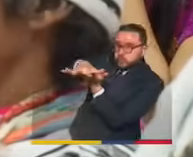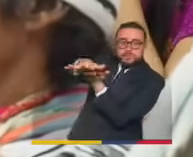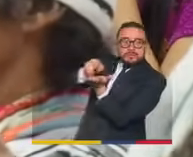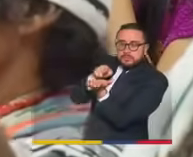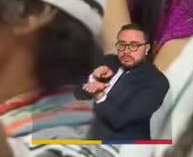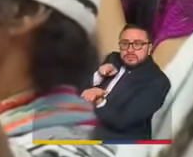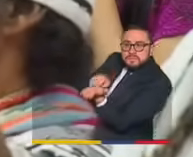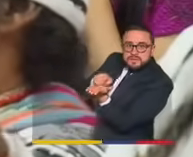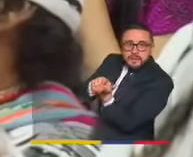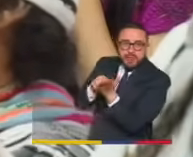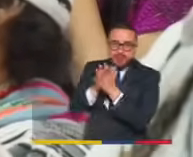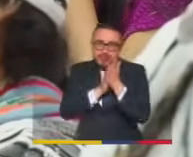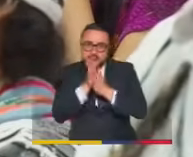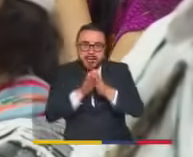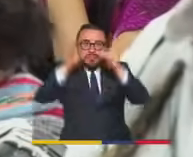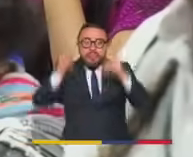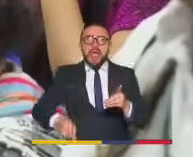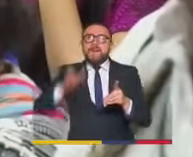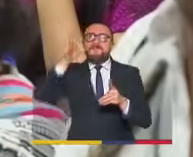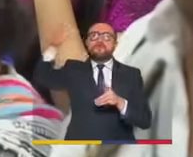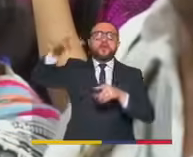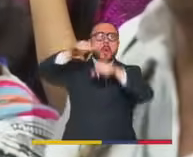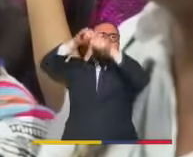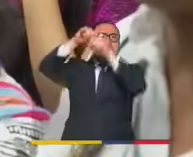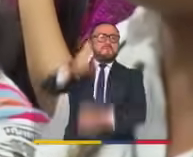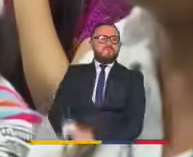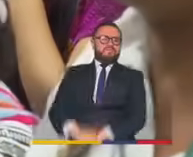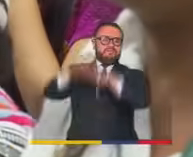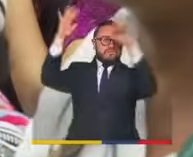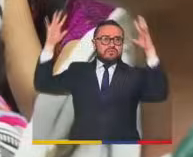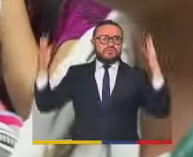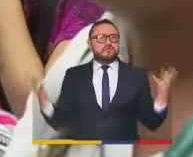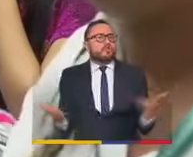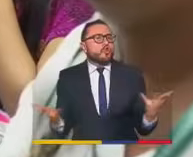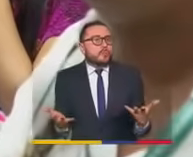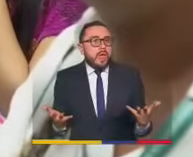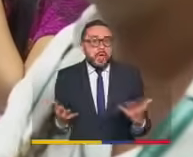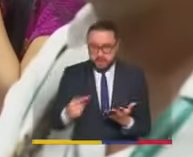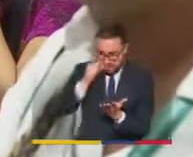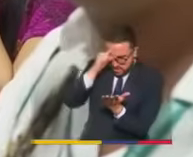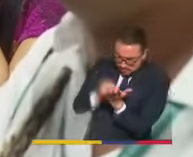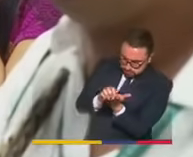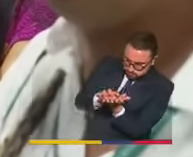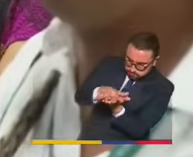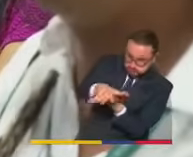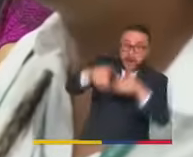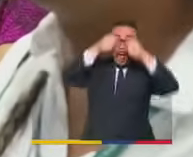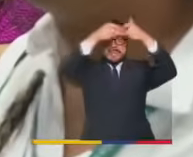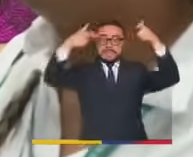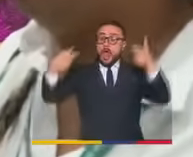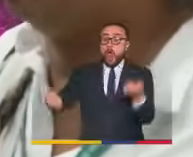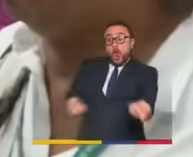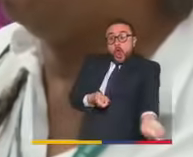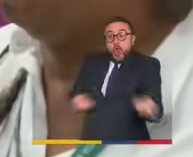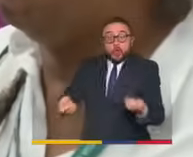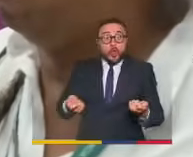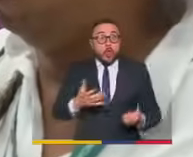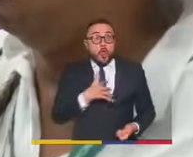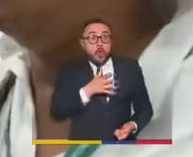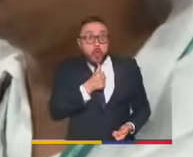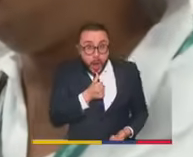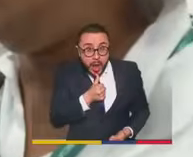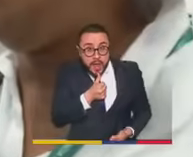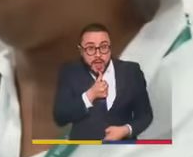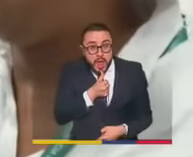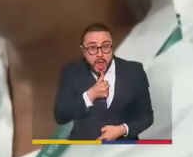de esas bombas, en una inteligencia artificial sin regulación pública que